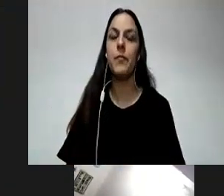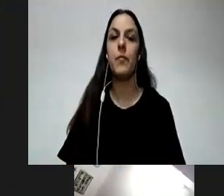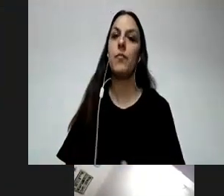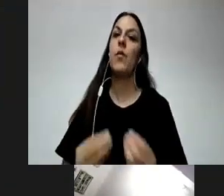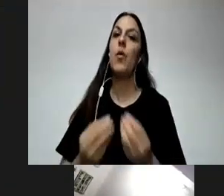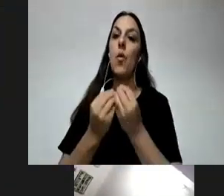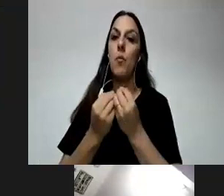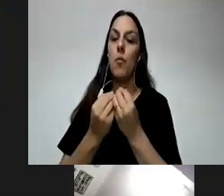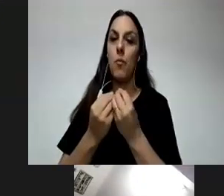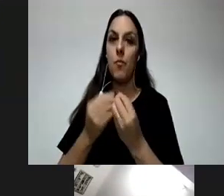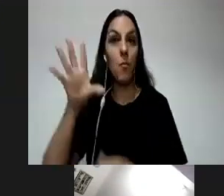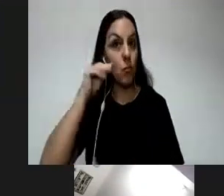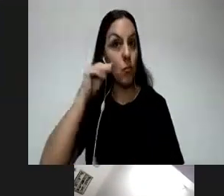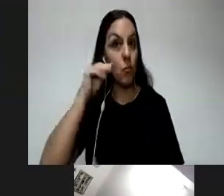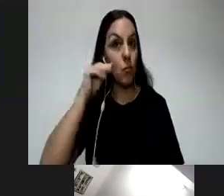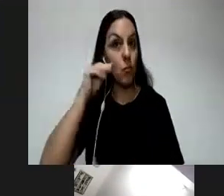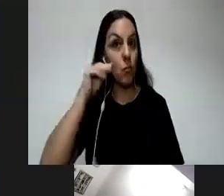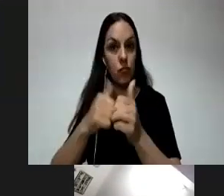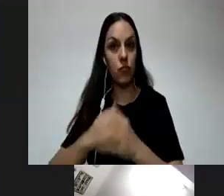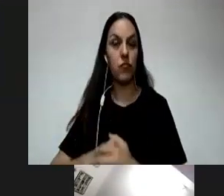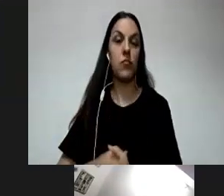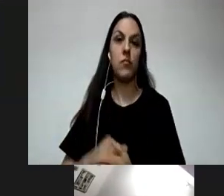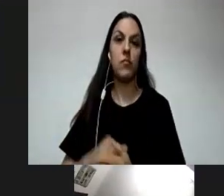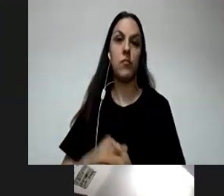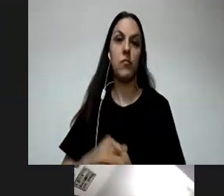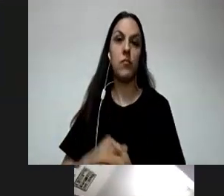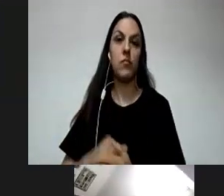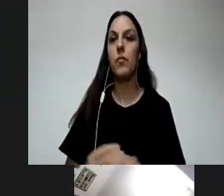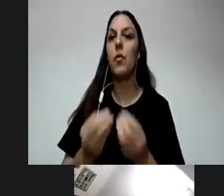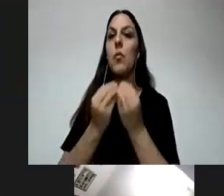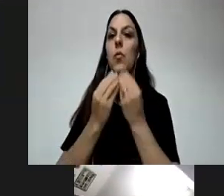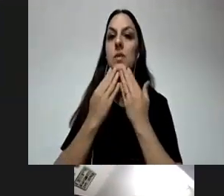¿me escuchan bien? Sí. Bueno,